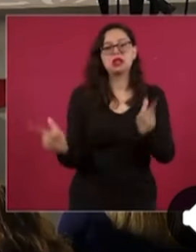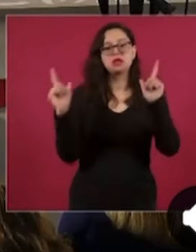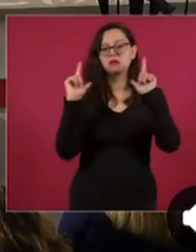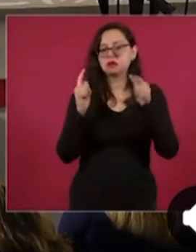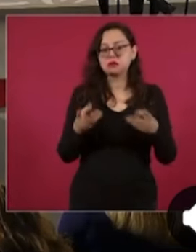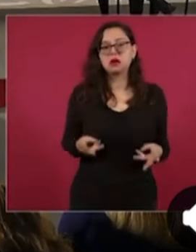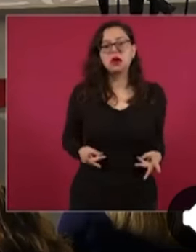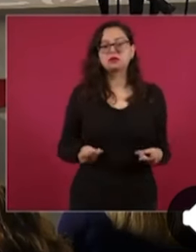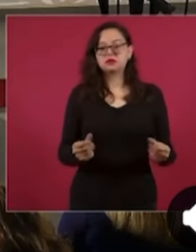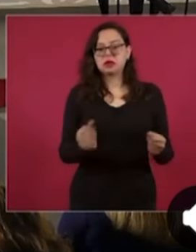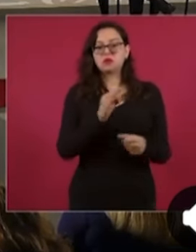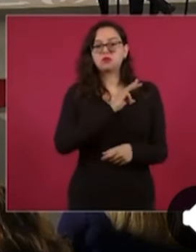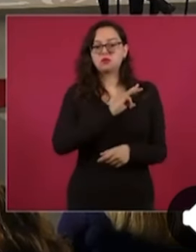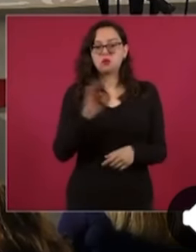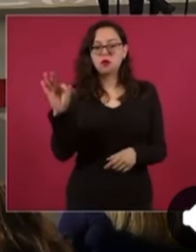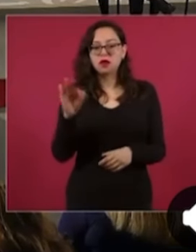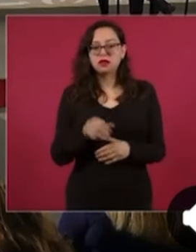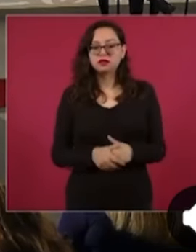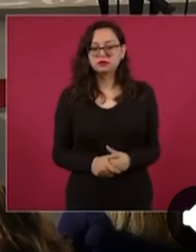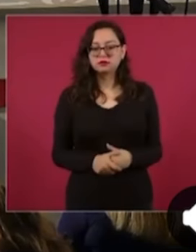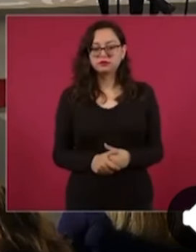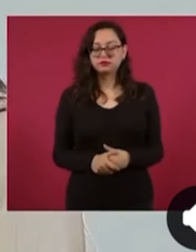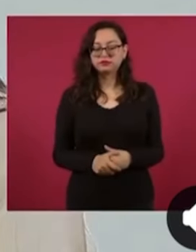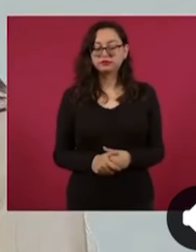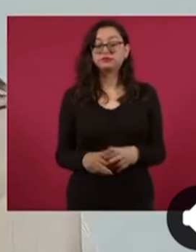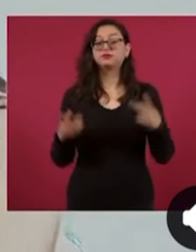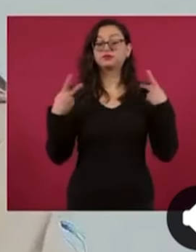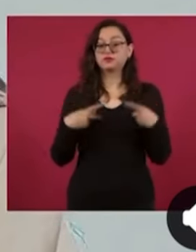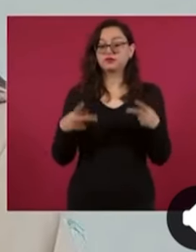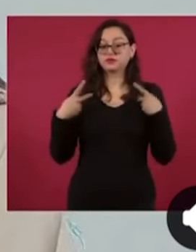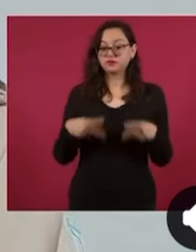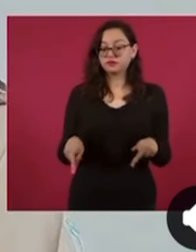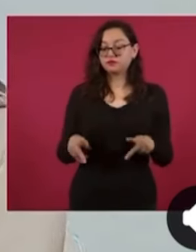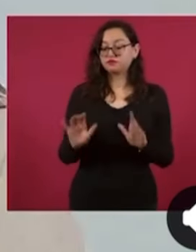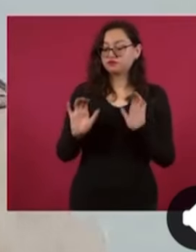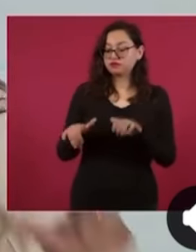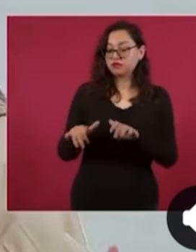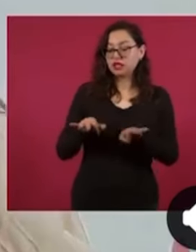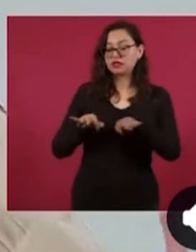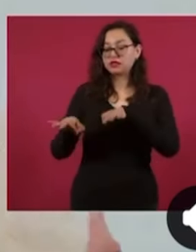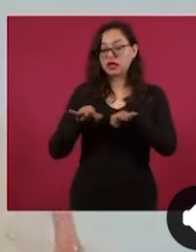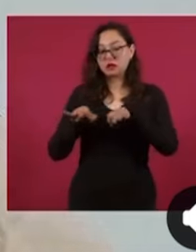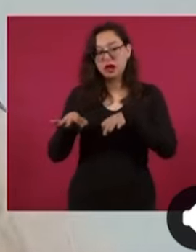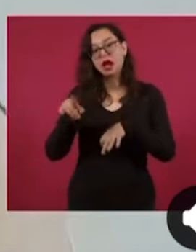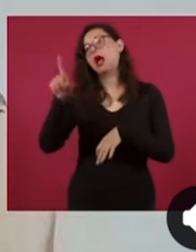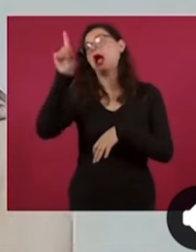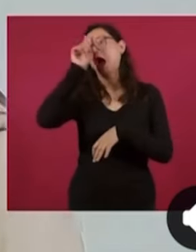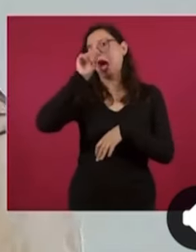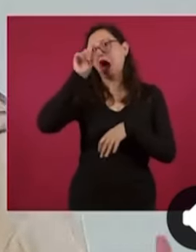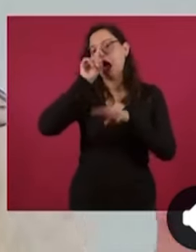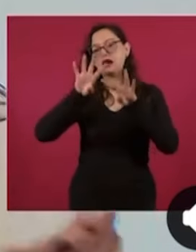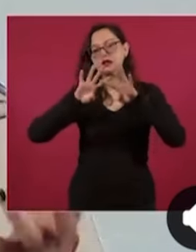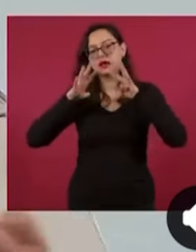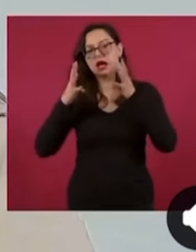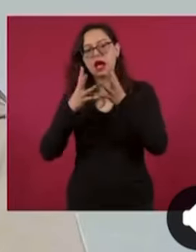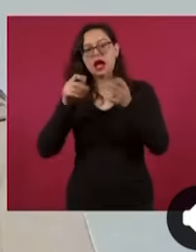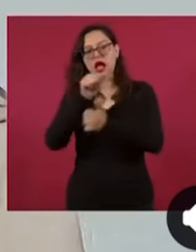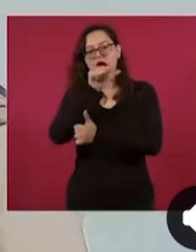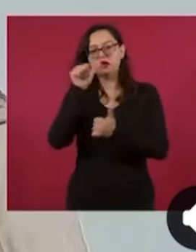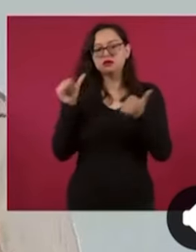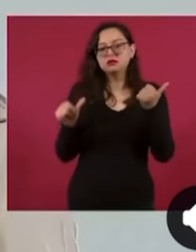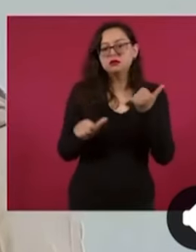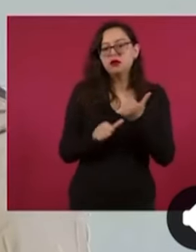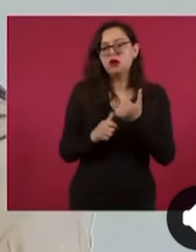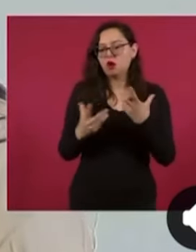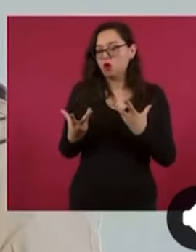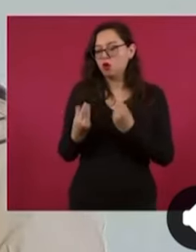el presupuesto para contratar personal mensual, es decir, asesores, todo este crew que